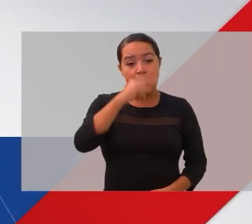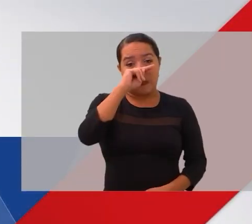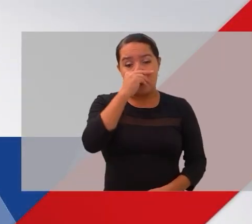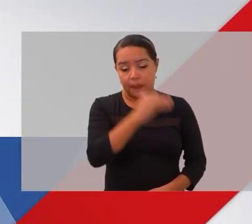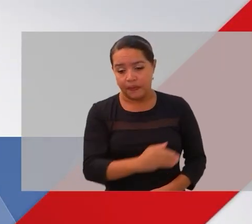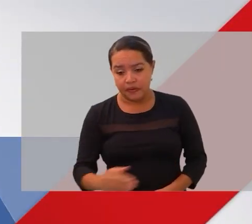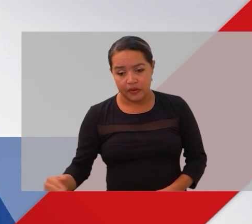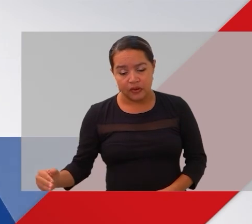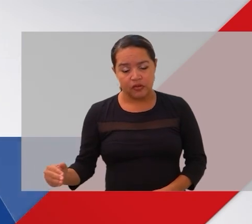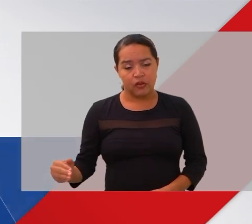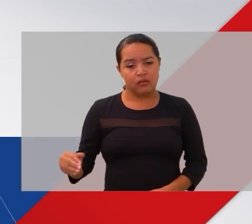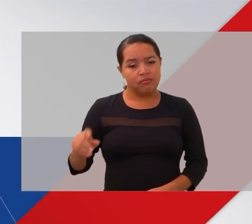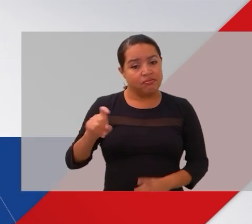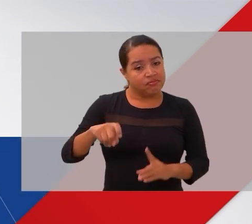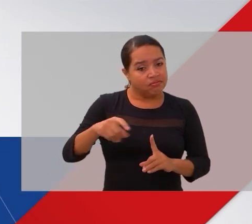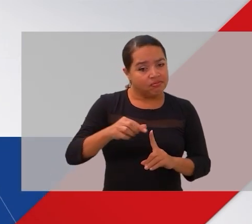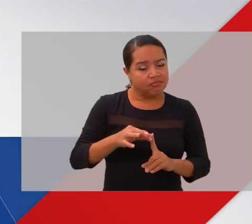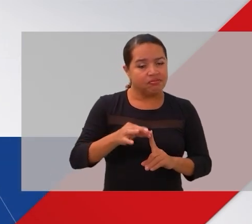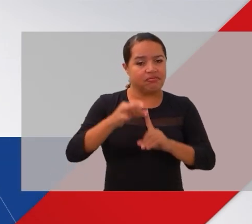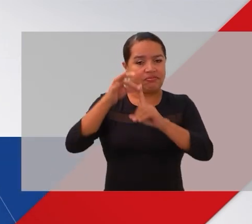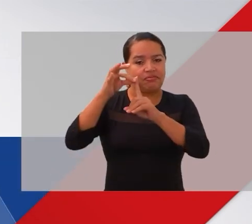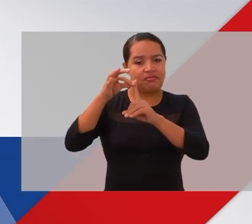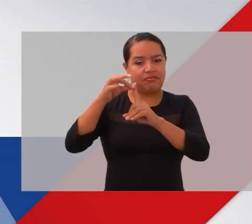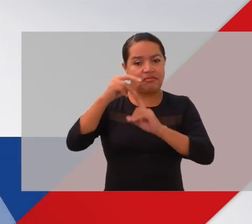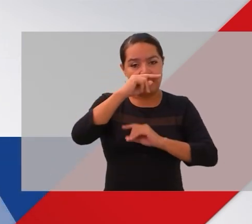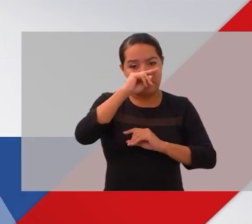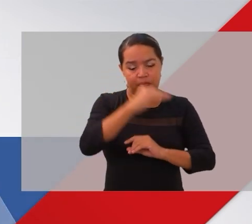Niños con necesidades especiales